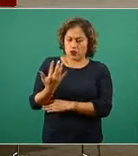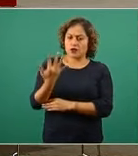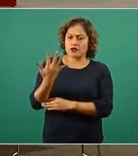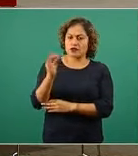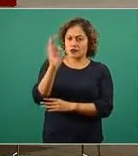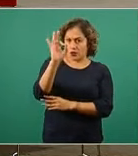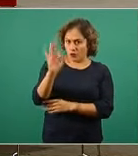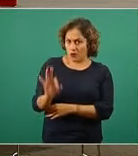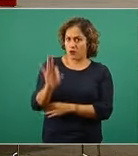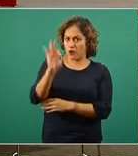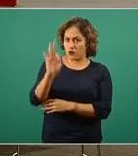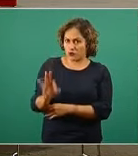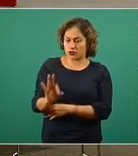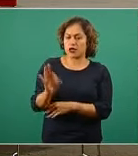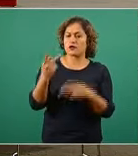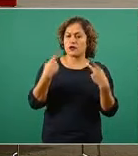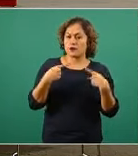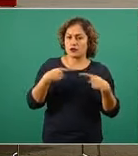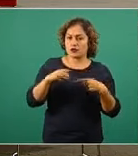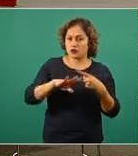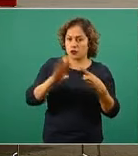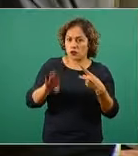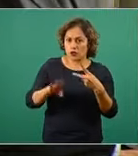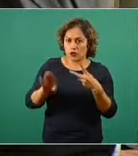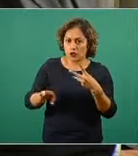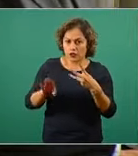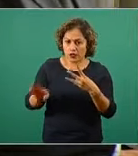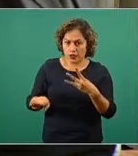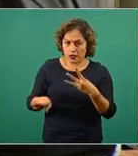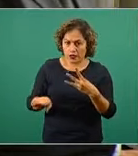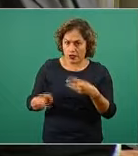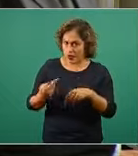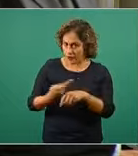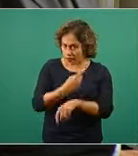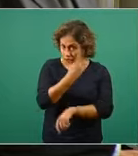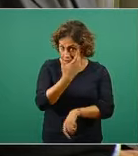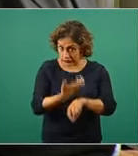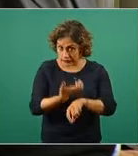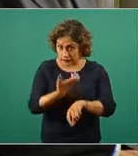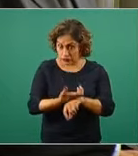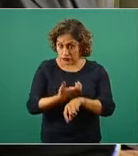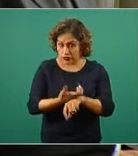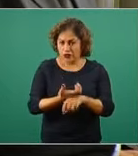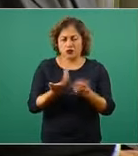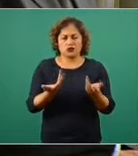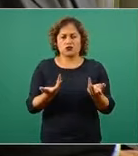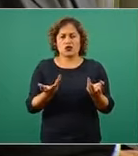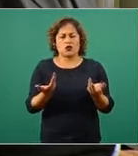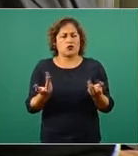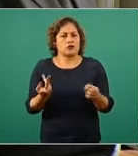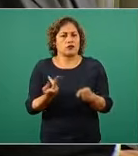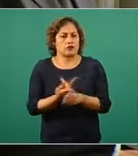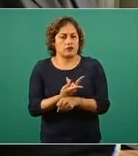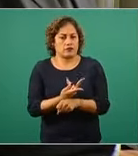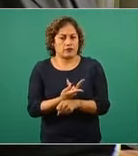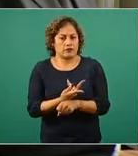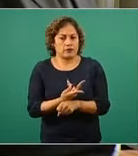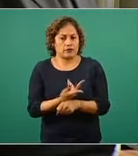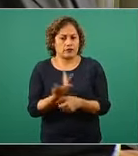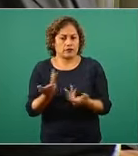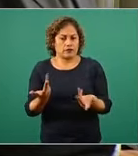55% de las defunciones venían de Estados Unidos, o habían ocurrido en Estados Unidos, o se atribuían a Estados Unidos. Bueno, hacer la